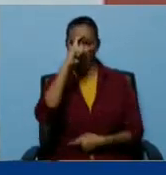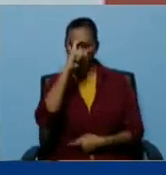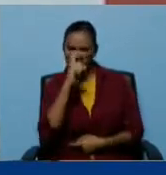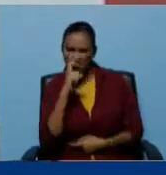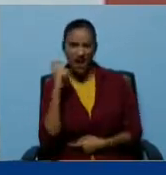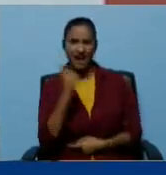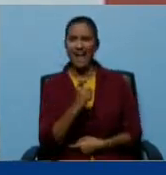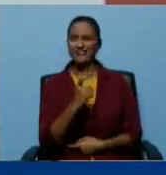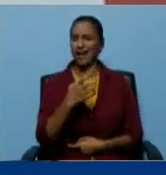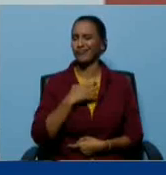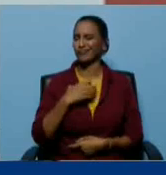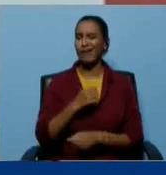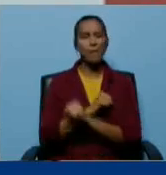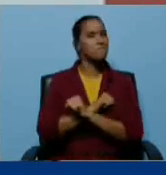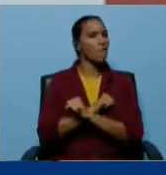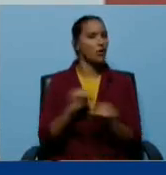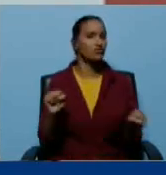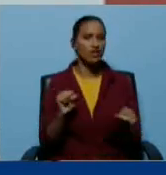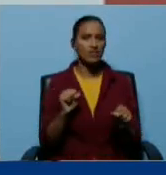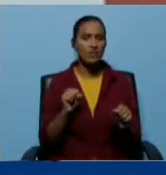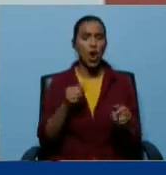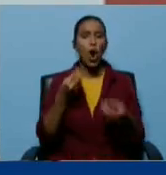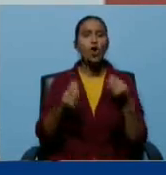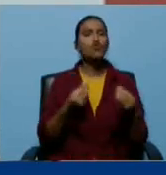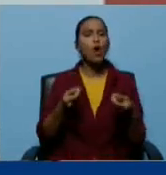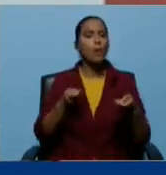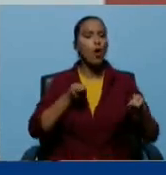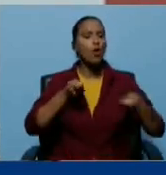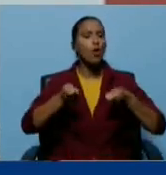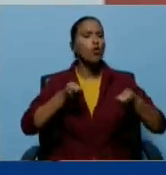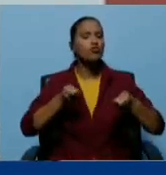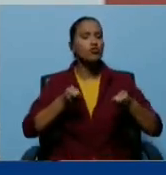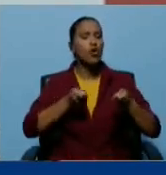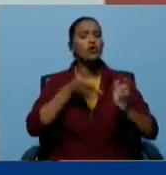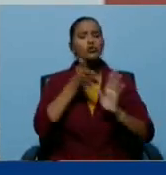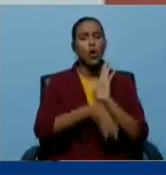es imposible conducir un proyecto político.